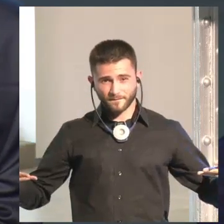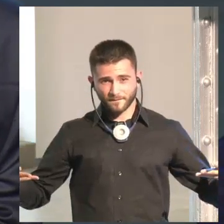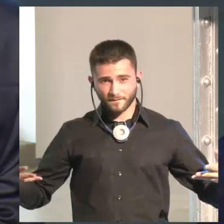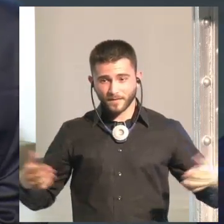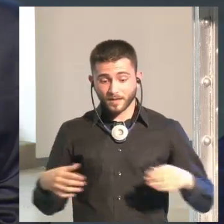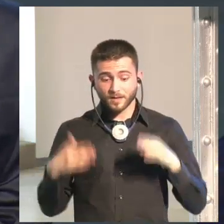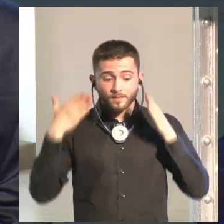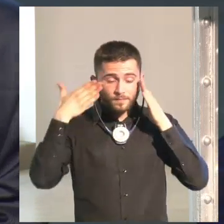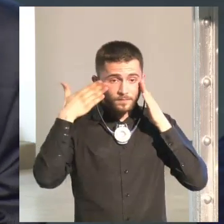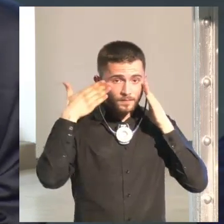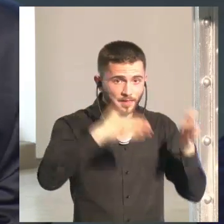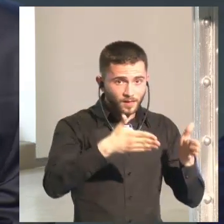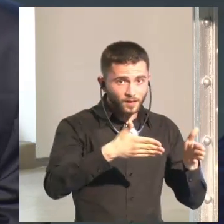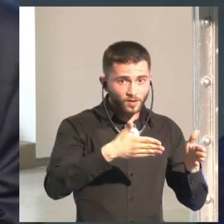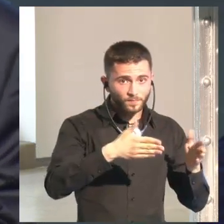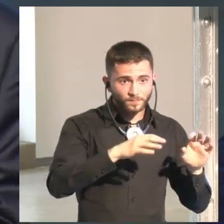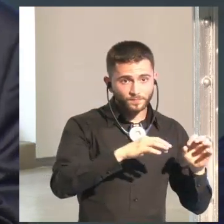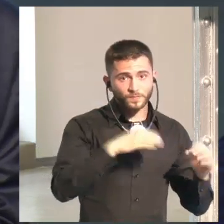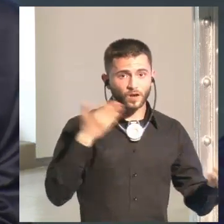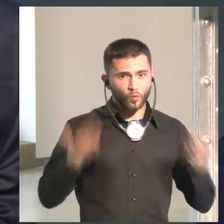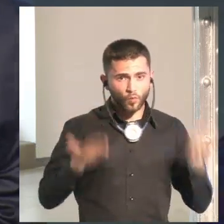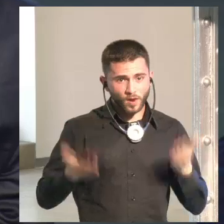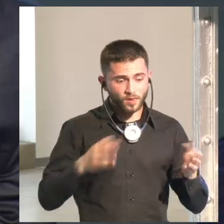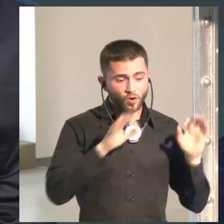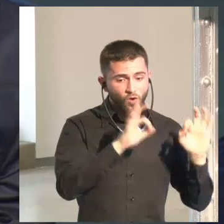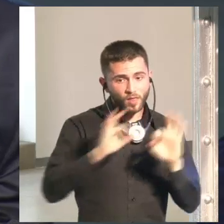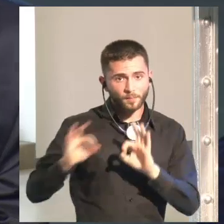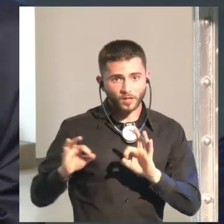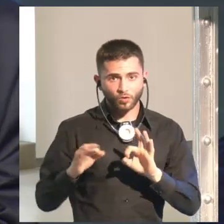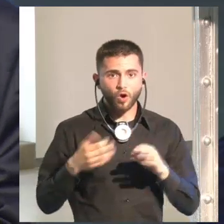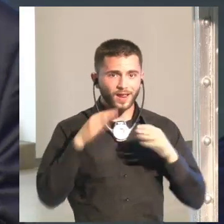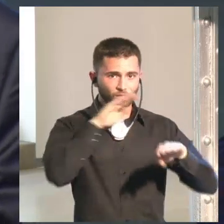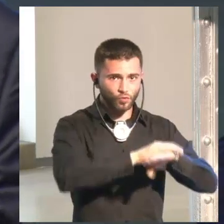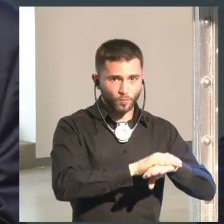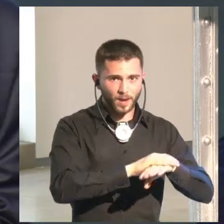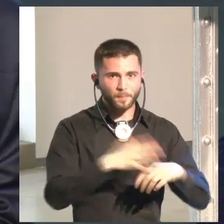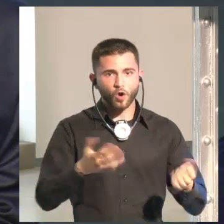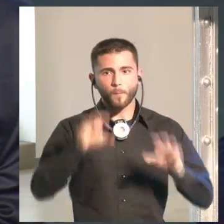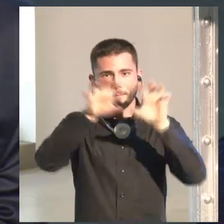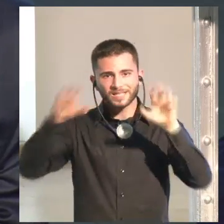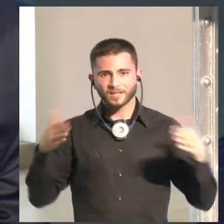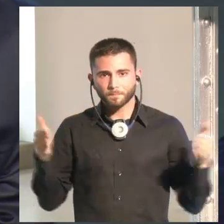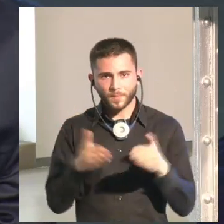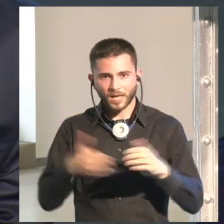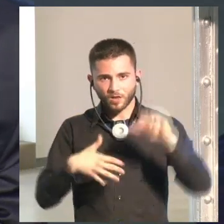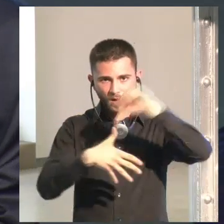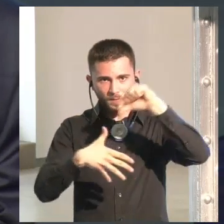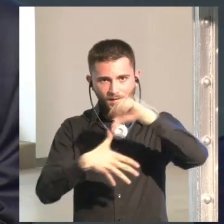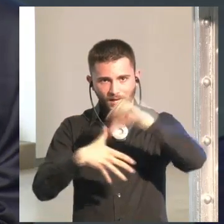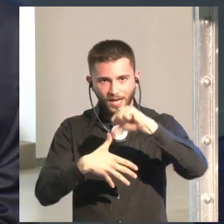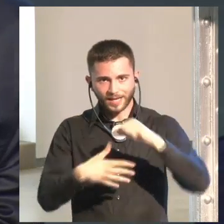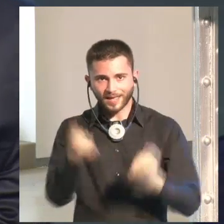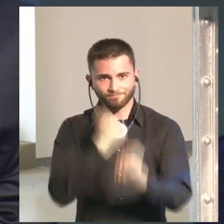presten atención a su ordenamiento jurídico y lo cumplan. Pero hay muchos países pequeños, pensemos en América Latina, que no tienen ni escala ni